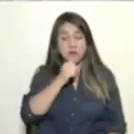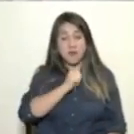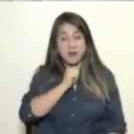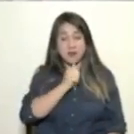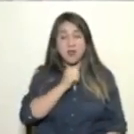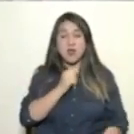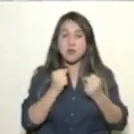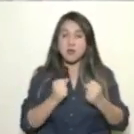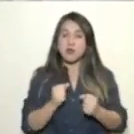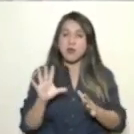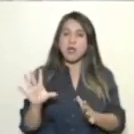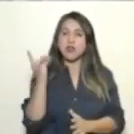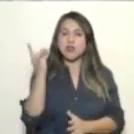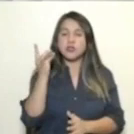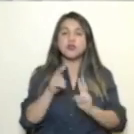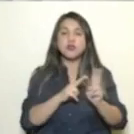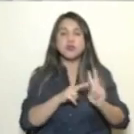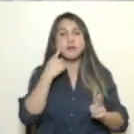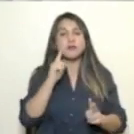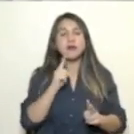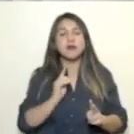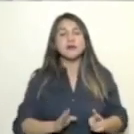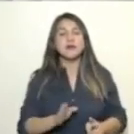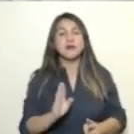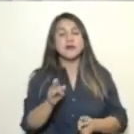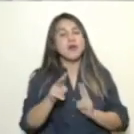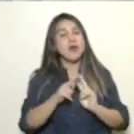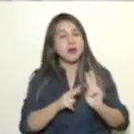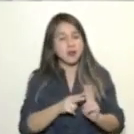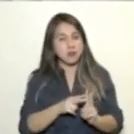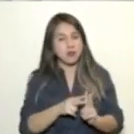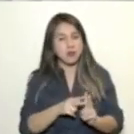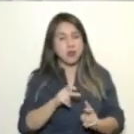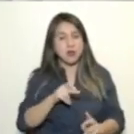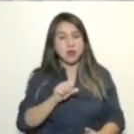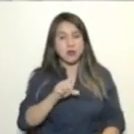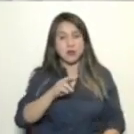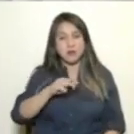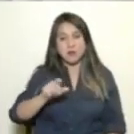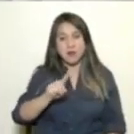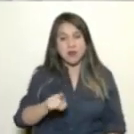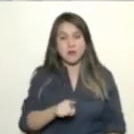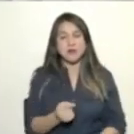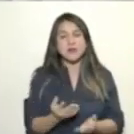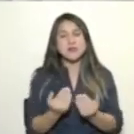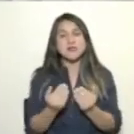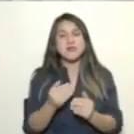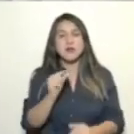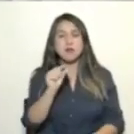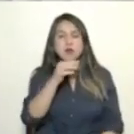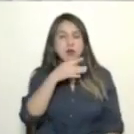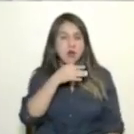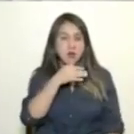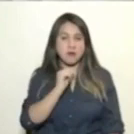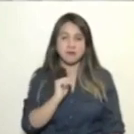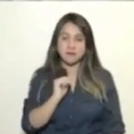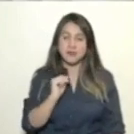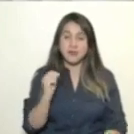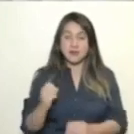capaces de encontrar las soluciones para seguirlas regando. Que las palmas requieren poquita agua. Esa es